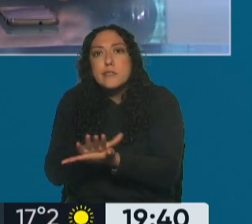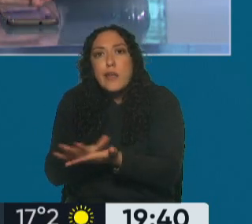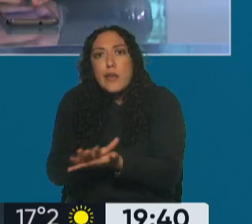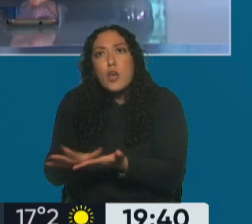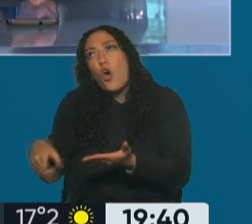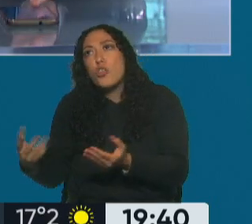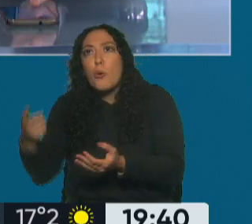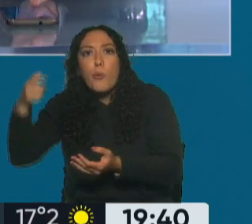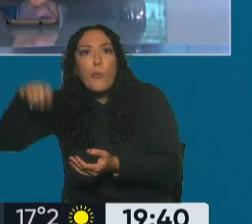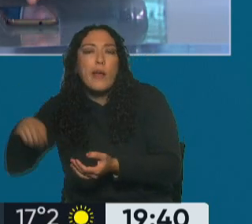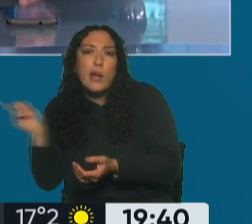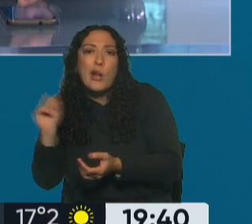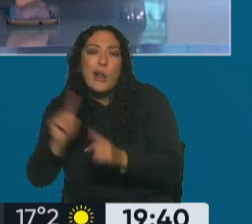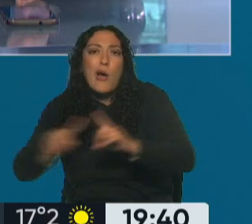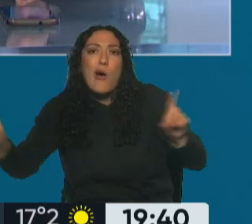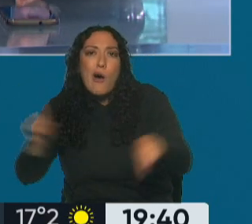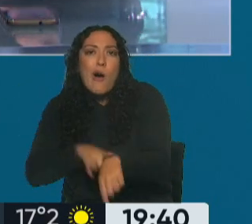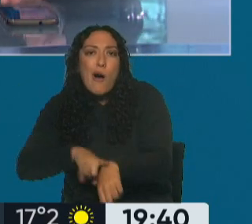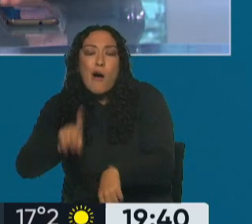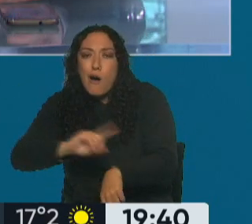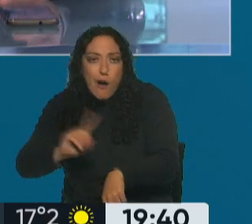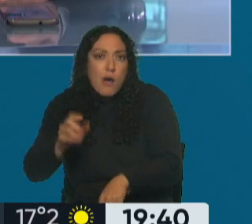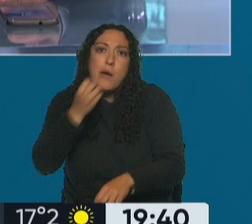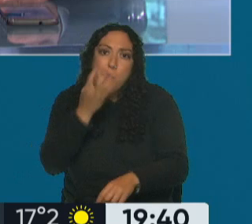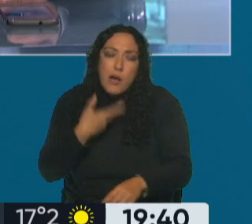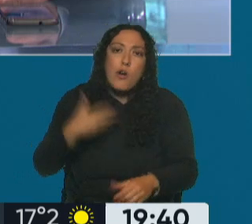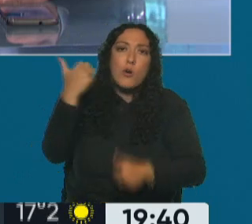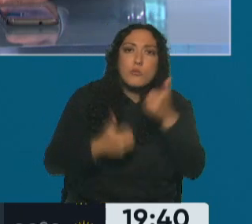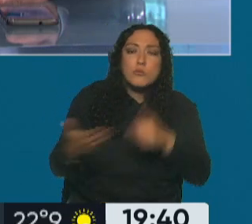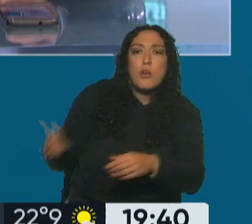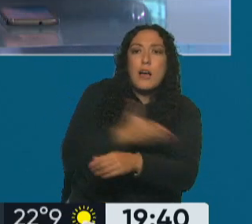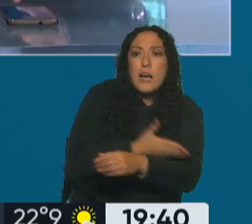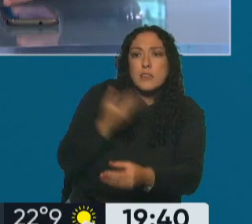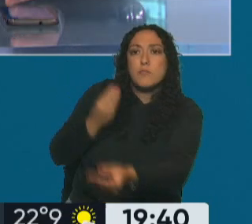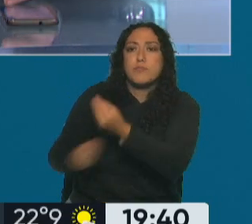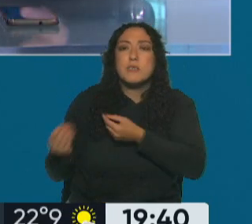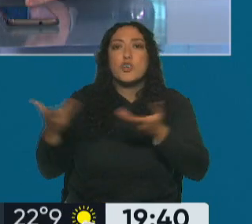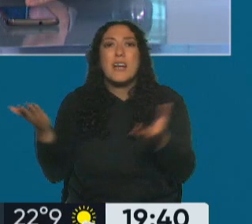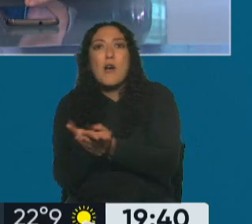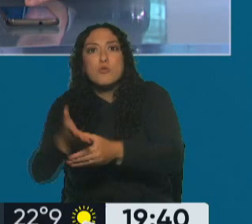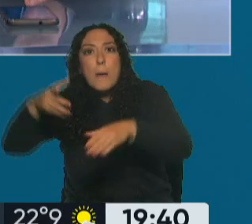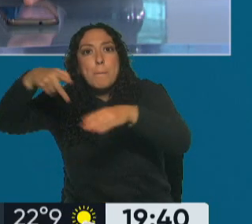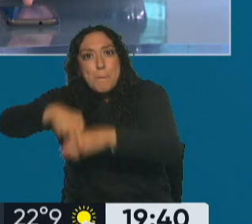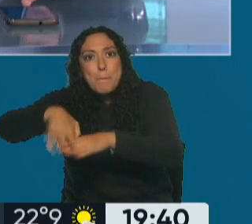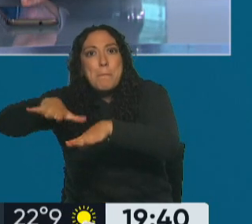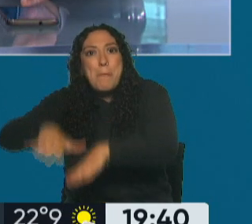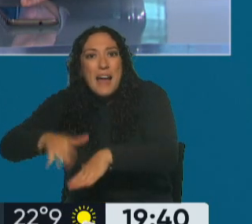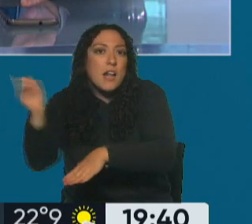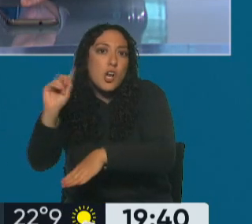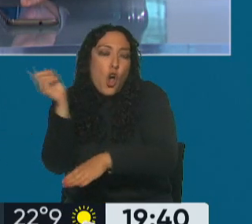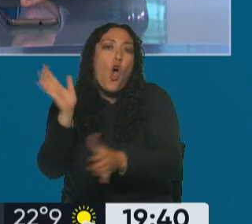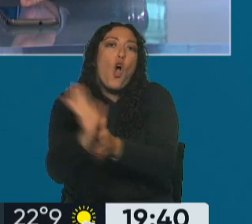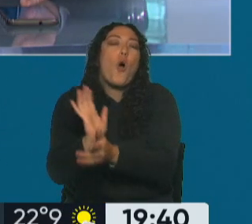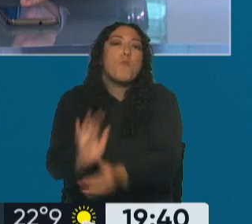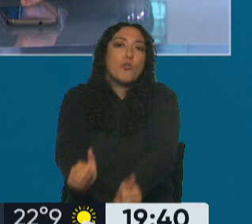lado durante un periodo muy largo lo que significa que las causas prácticamente no tienen movimiento entonces establecen esta suerte de banco de